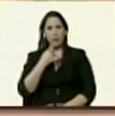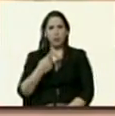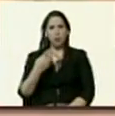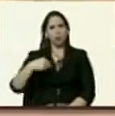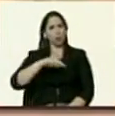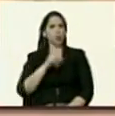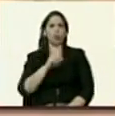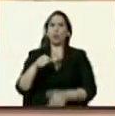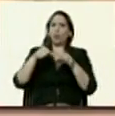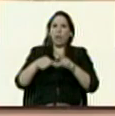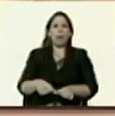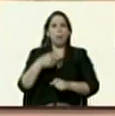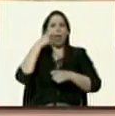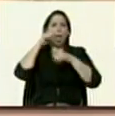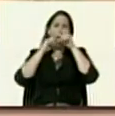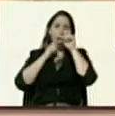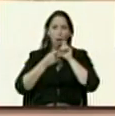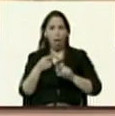quedamos en el lloriqueo.